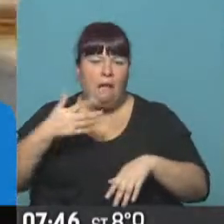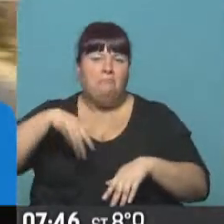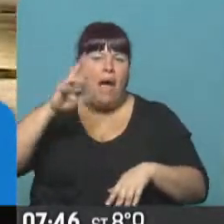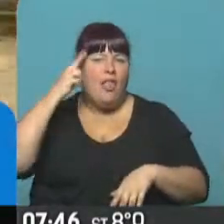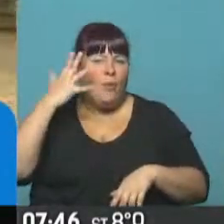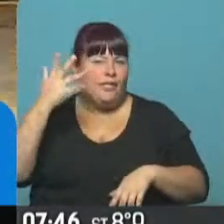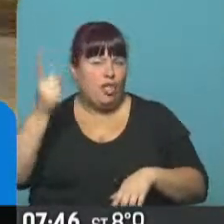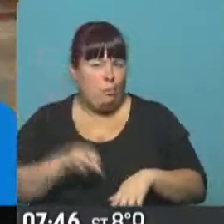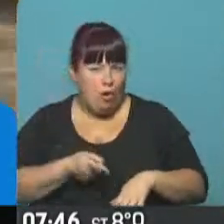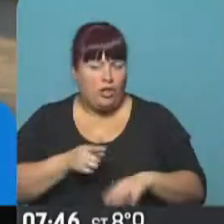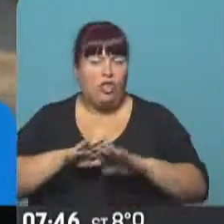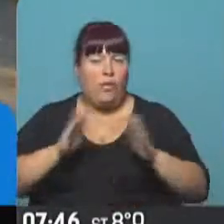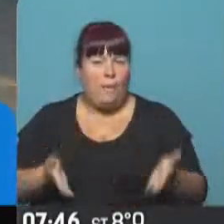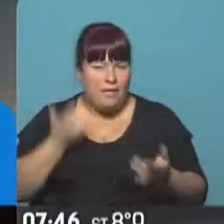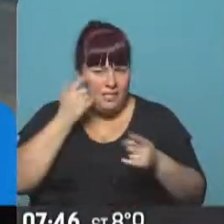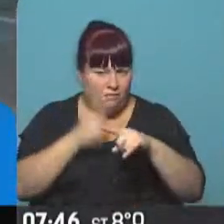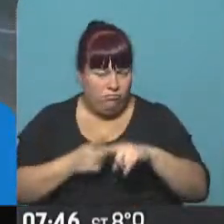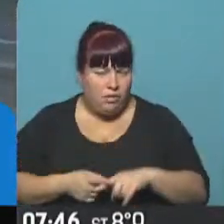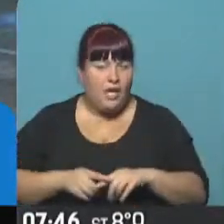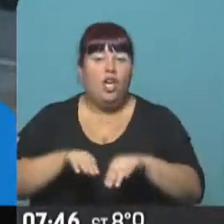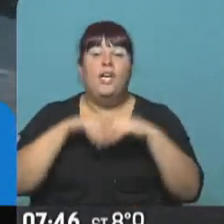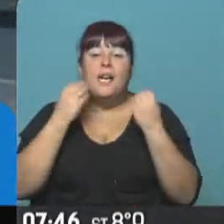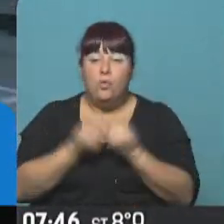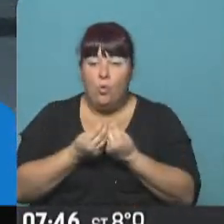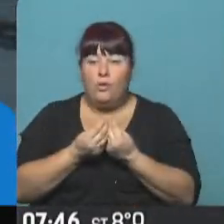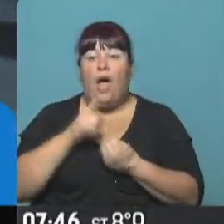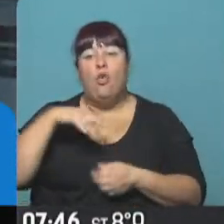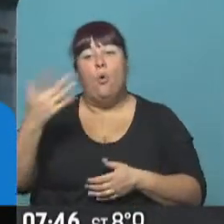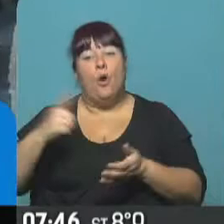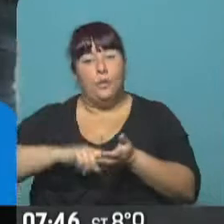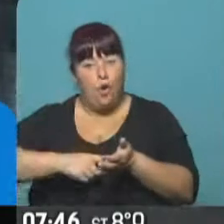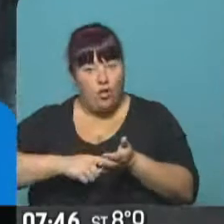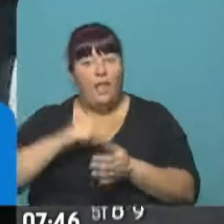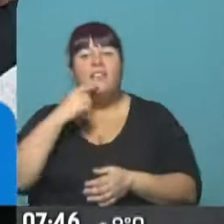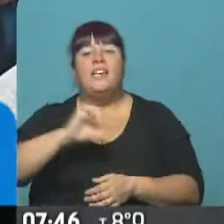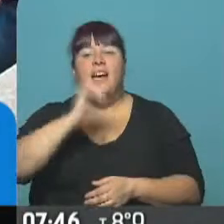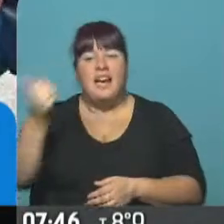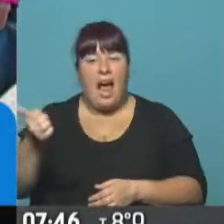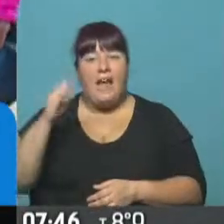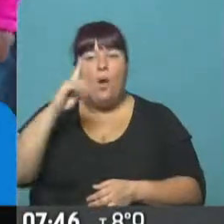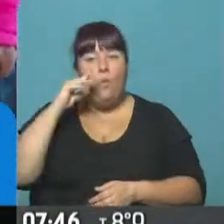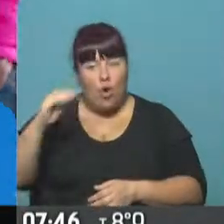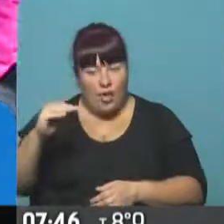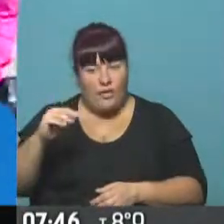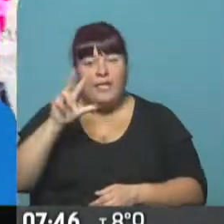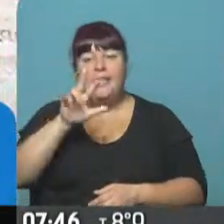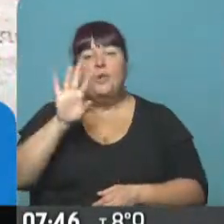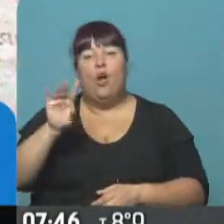del 95% de las mesas y el resultado en la provincia de Buenos Aires daba ganador a Esteban Bullrich con